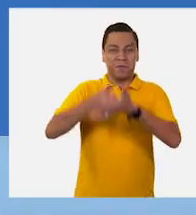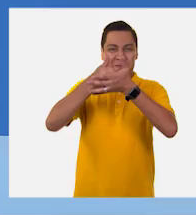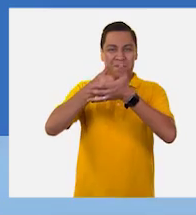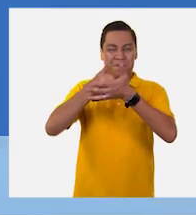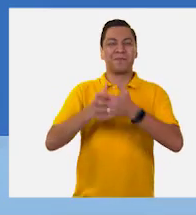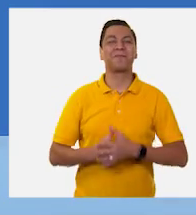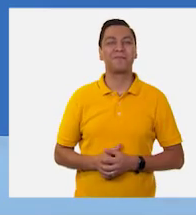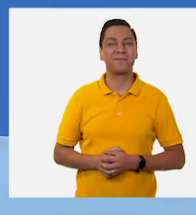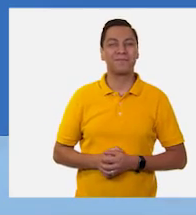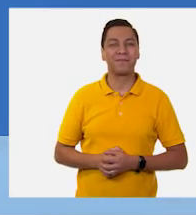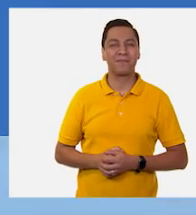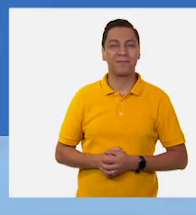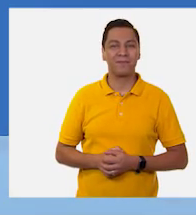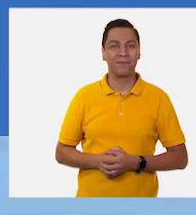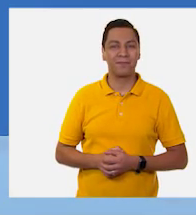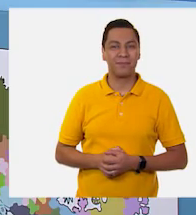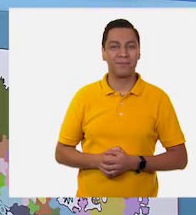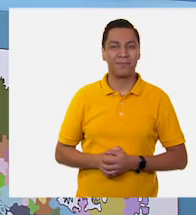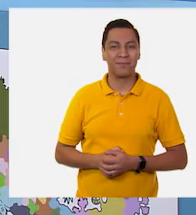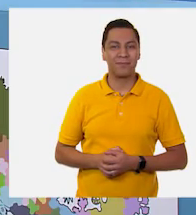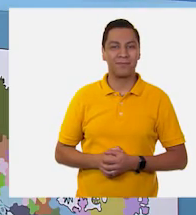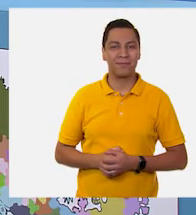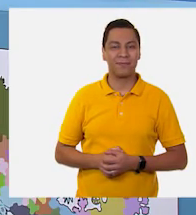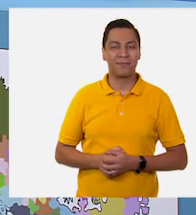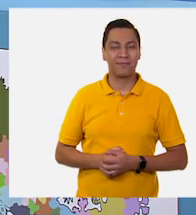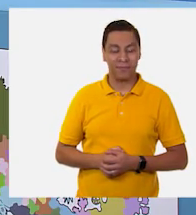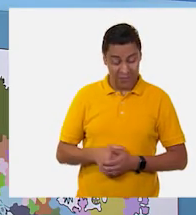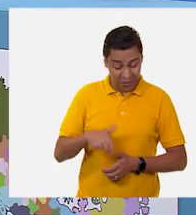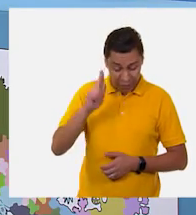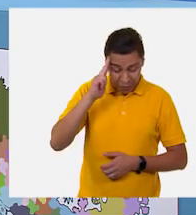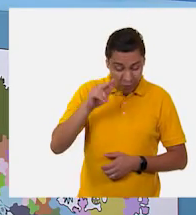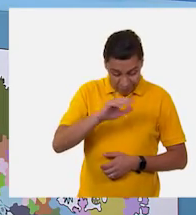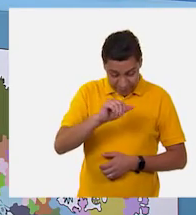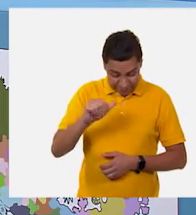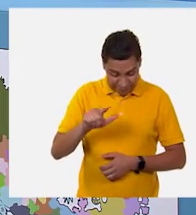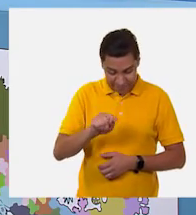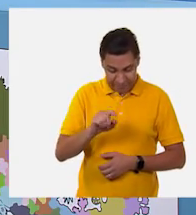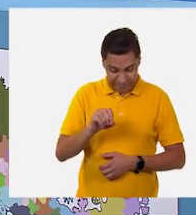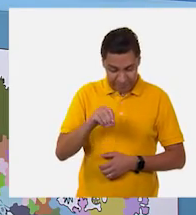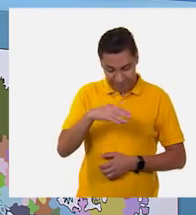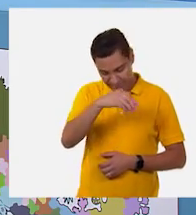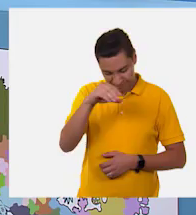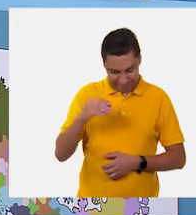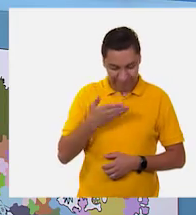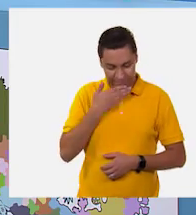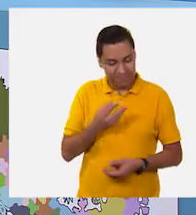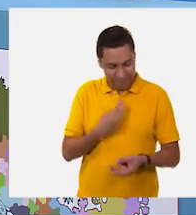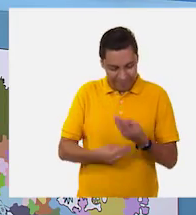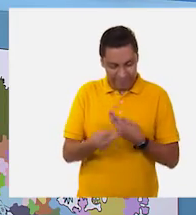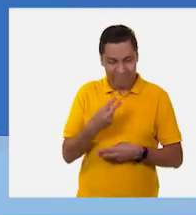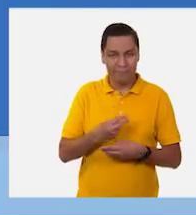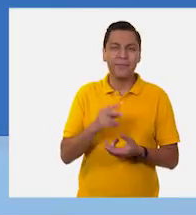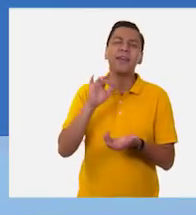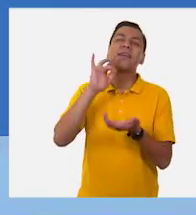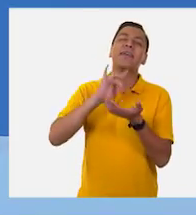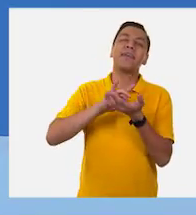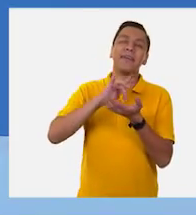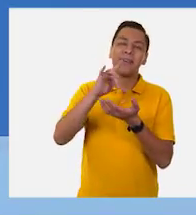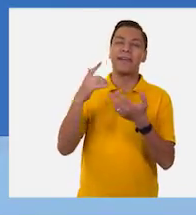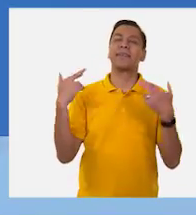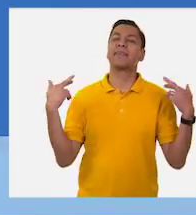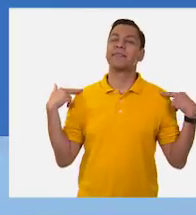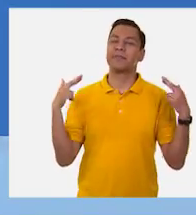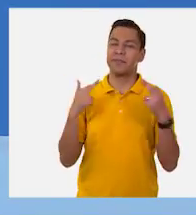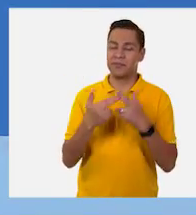ustedes el día de hoy. Hola, Tom, ¿cómo estás? Bienvenido. Gracias, maestro. Muy bien